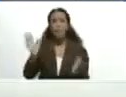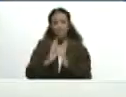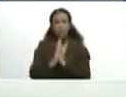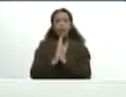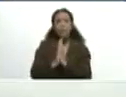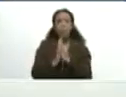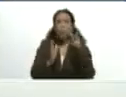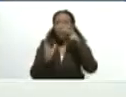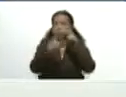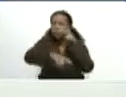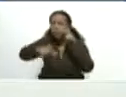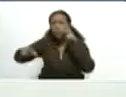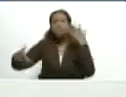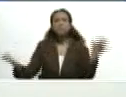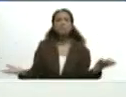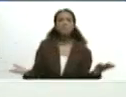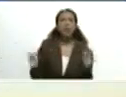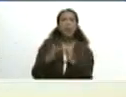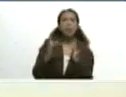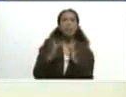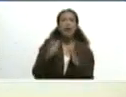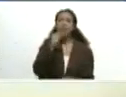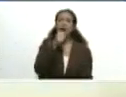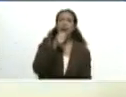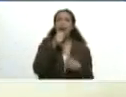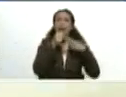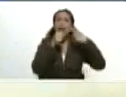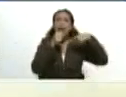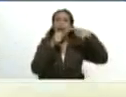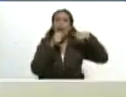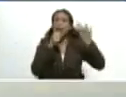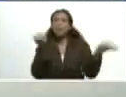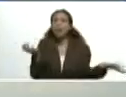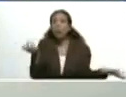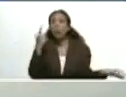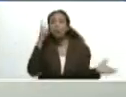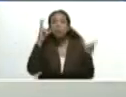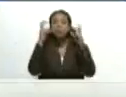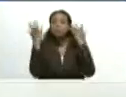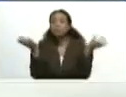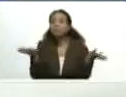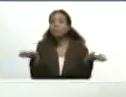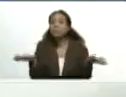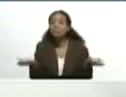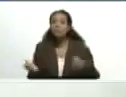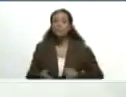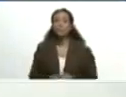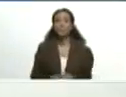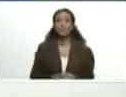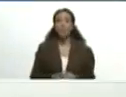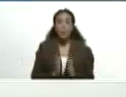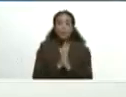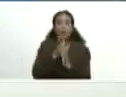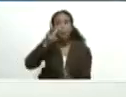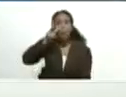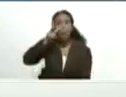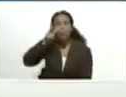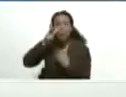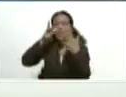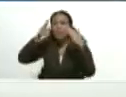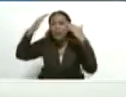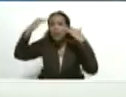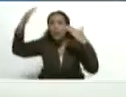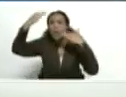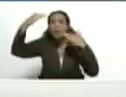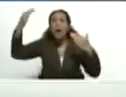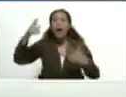Adolfo. Adolfo se pegó a hablar. No lo estamos escuchando, Adolfo. Llévate las cámaras, ¿vale? Para saludar a la